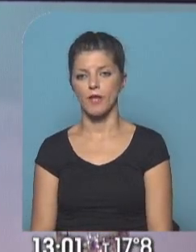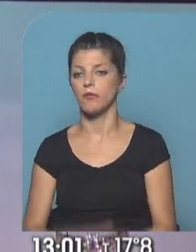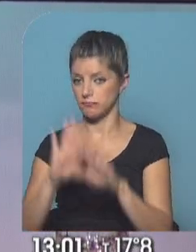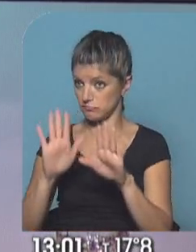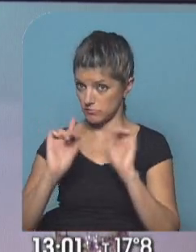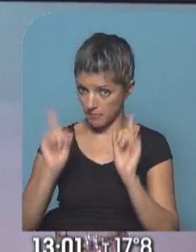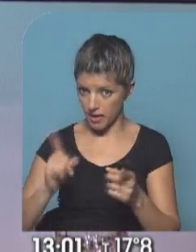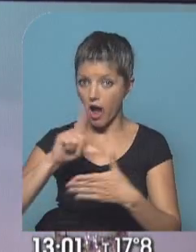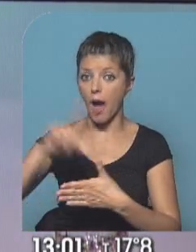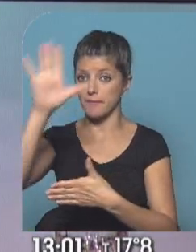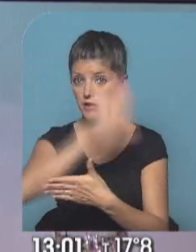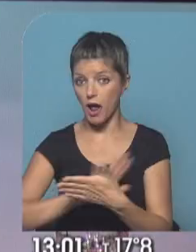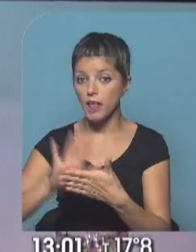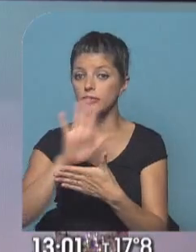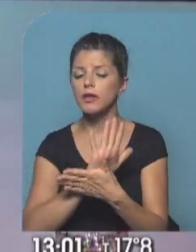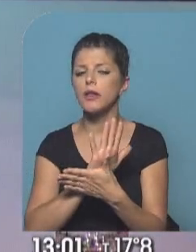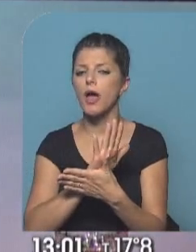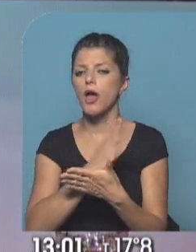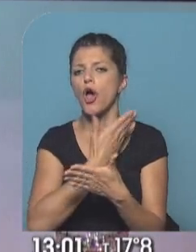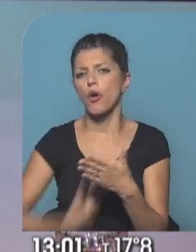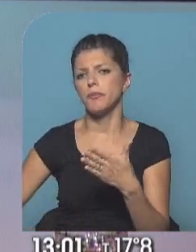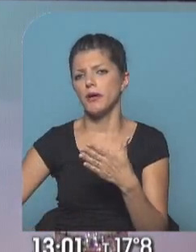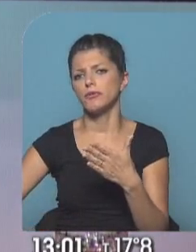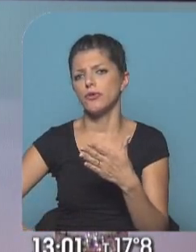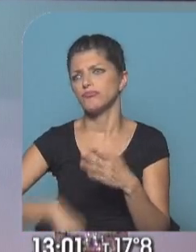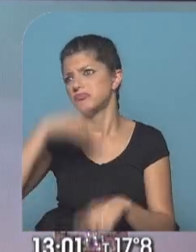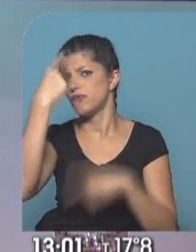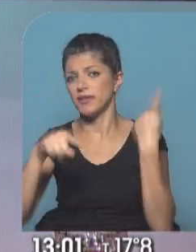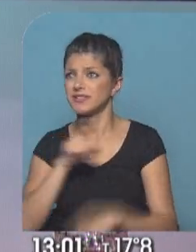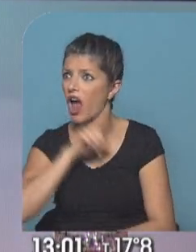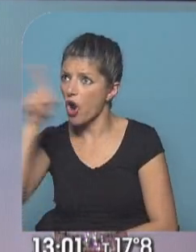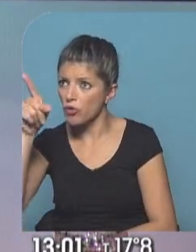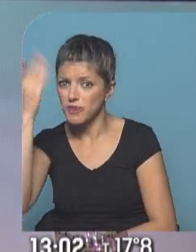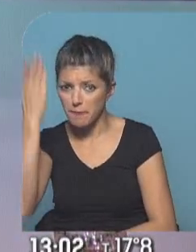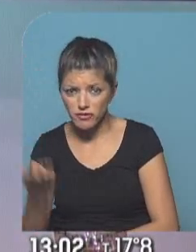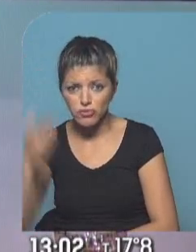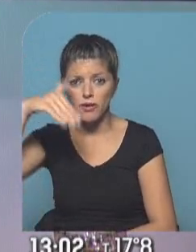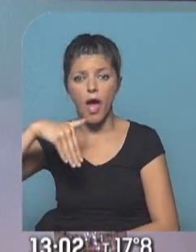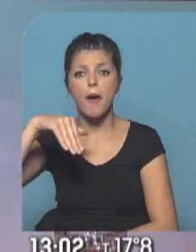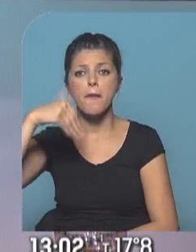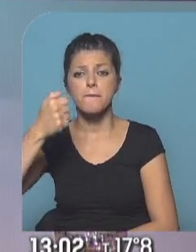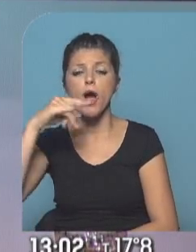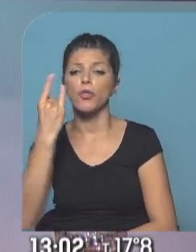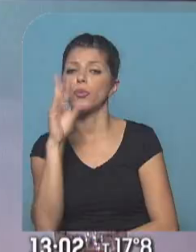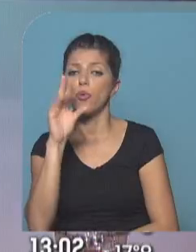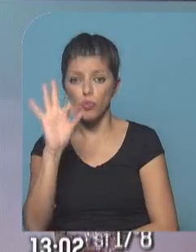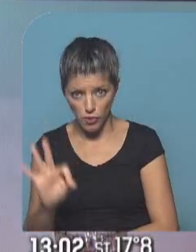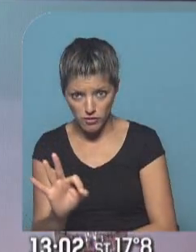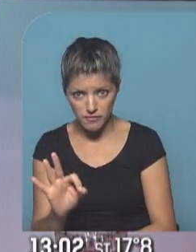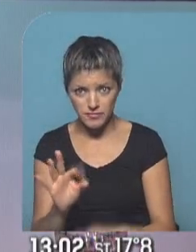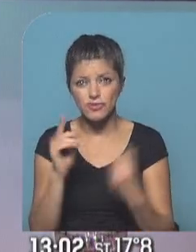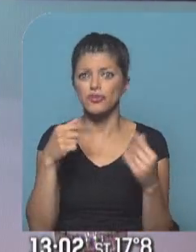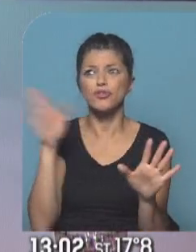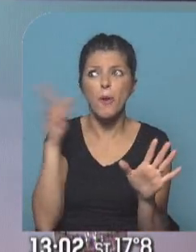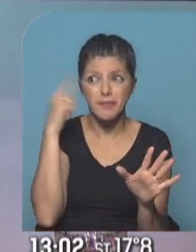Latina, los gobiernos que se oponen al gobierno de Maduro creyeron lo mismo, y la llamada comunidad internacional. Parecía muy cerca la renuncia a